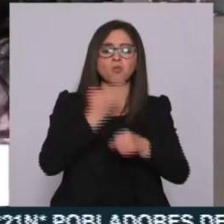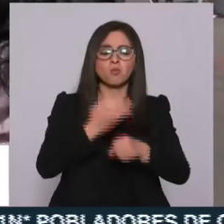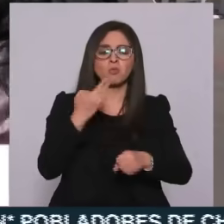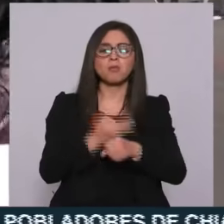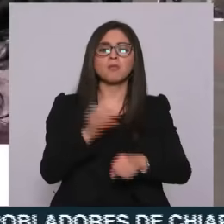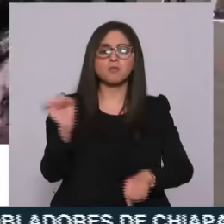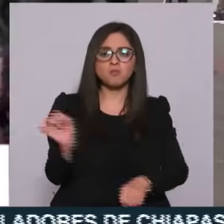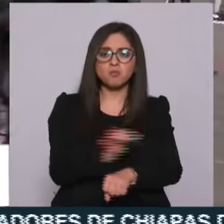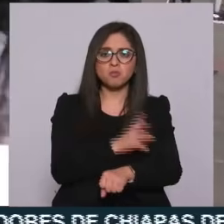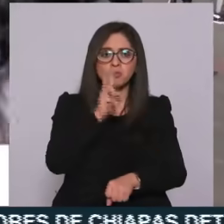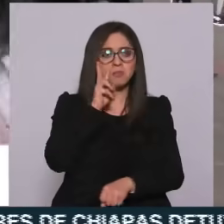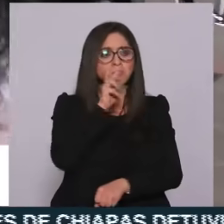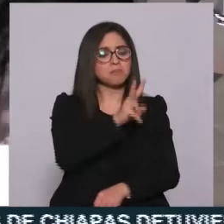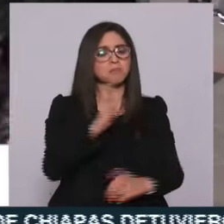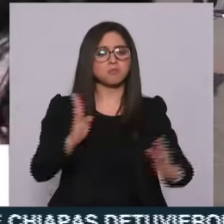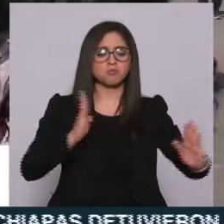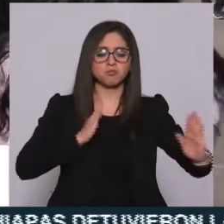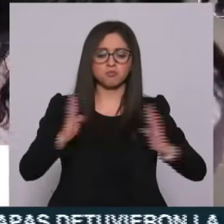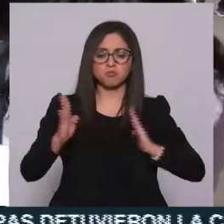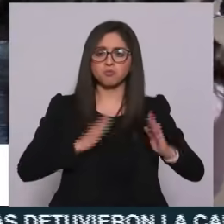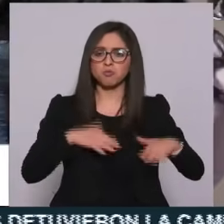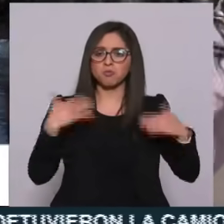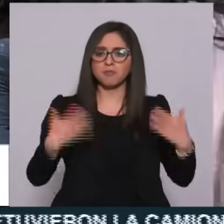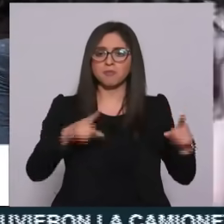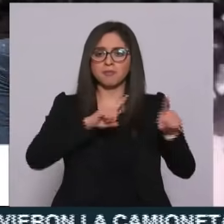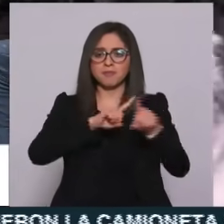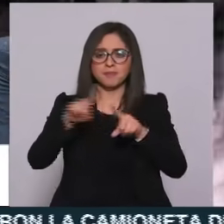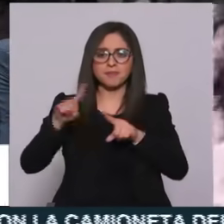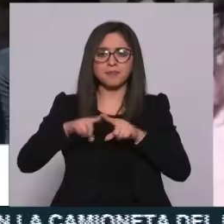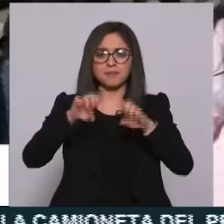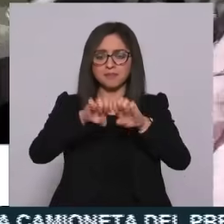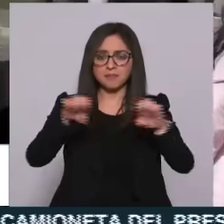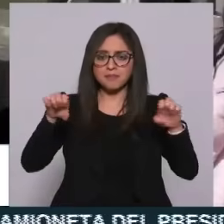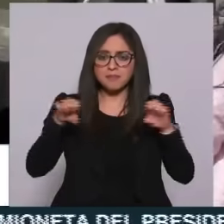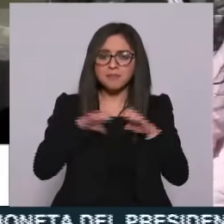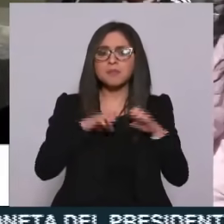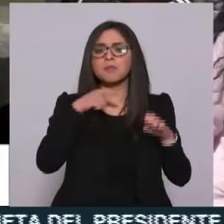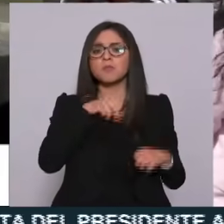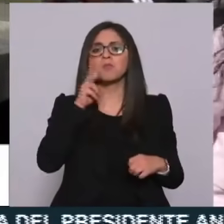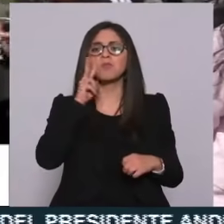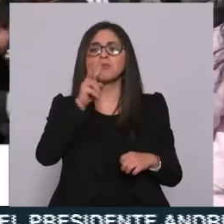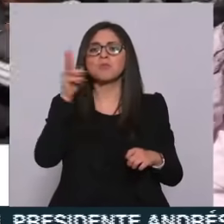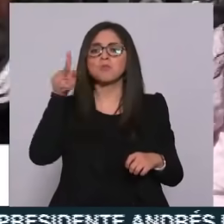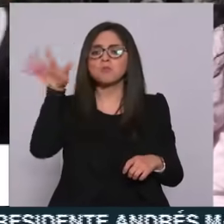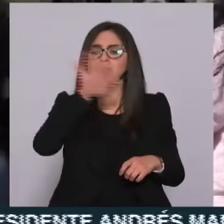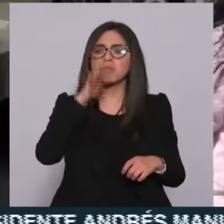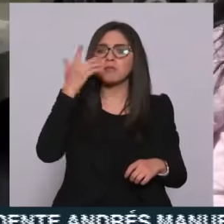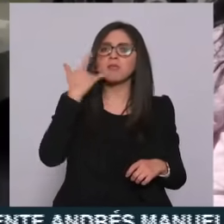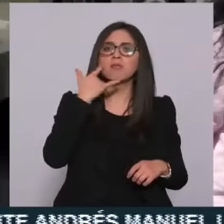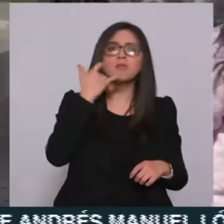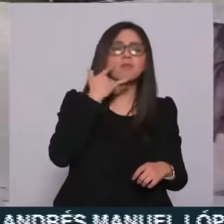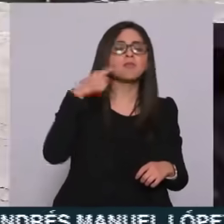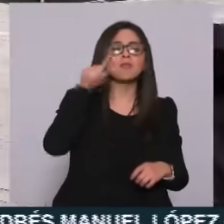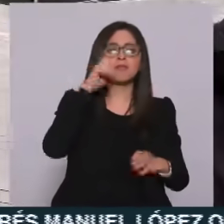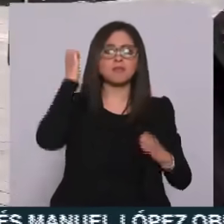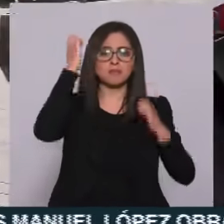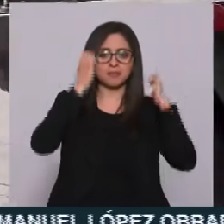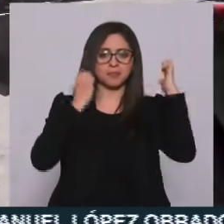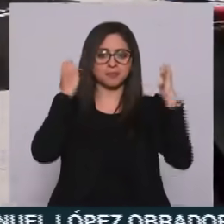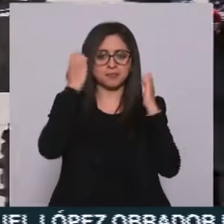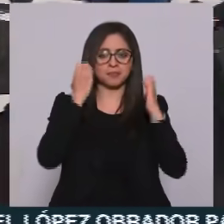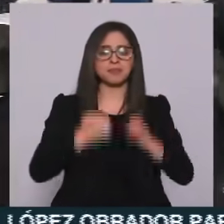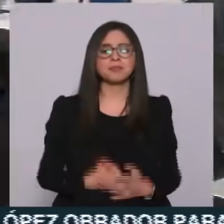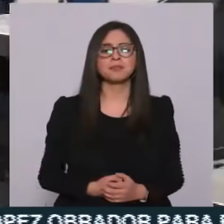este ejército, de veras, súper equipado. Ya vimos toda la exposición, la inauguración.